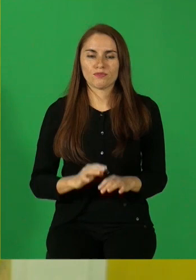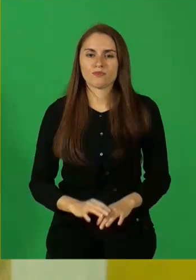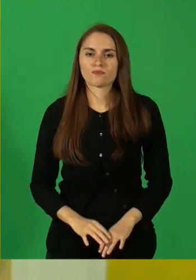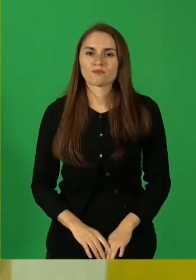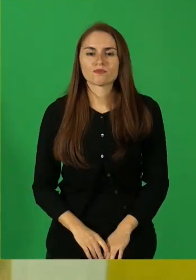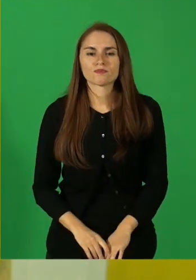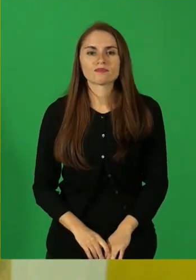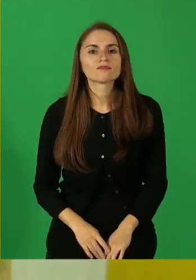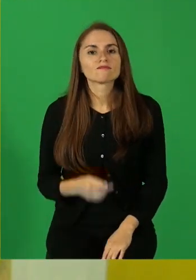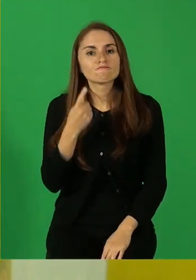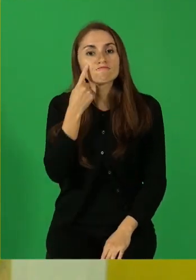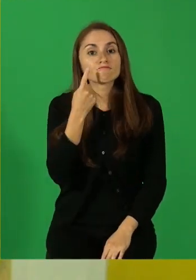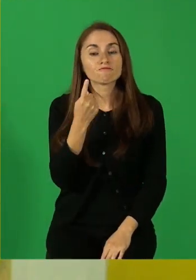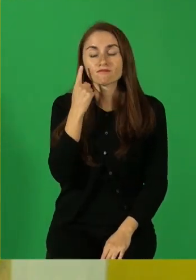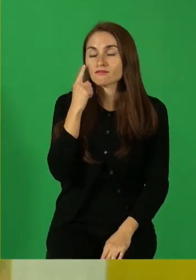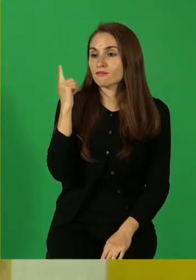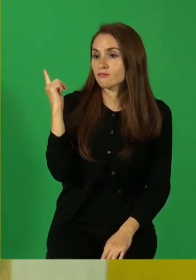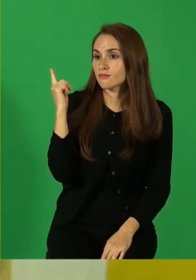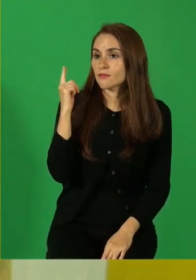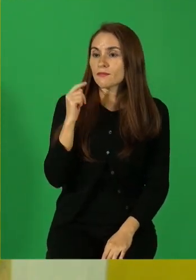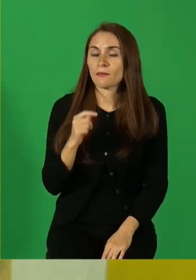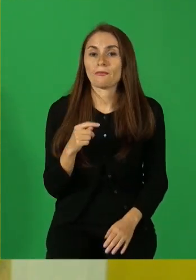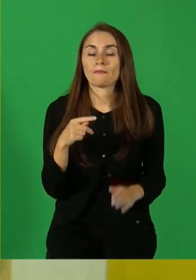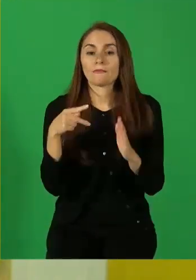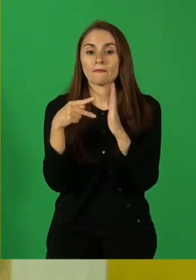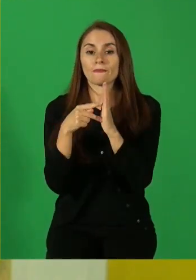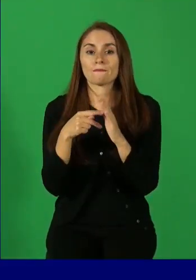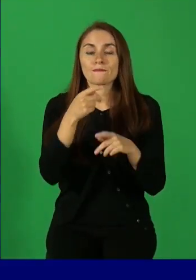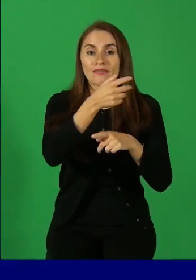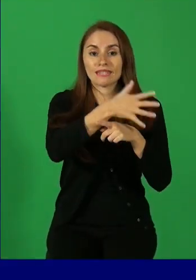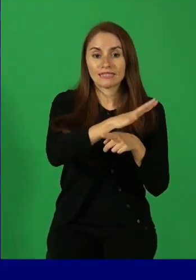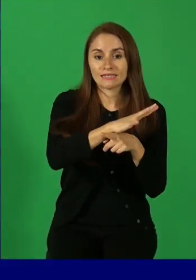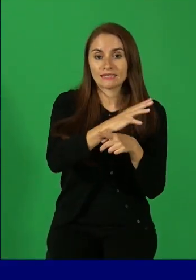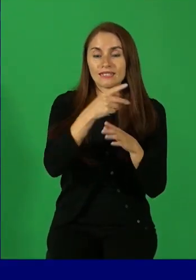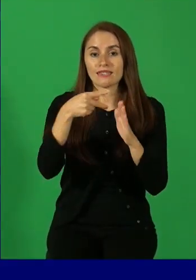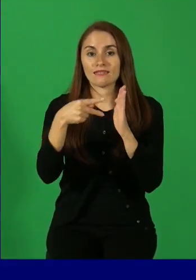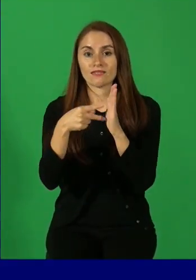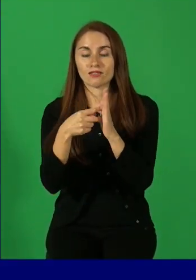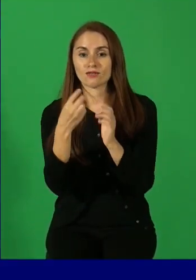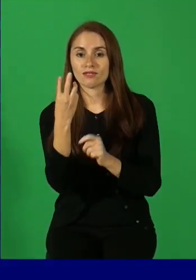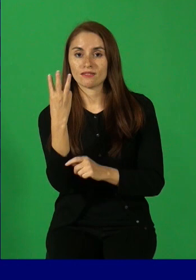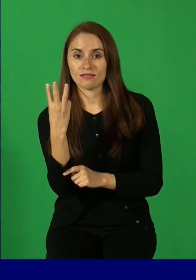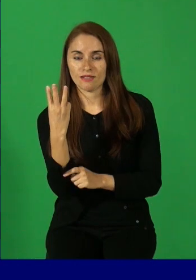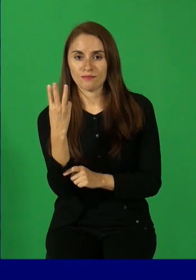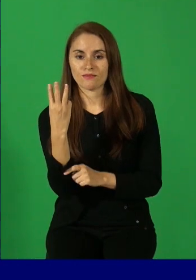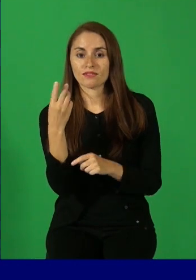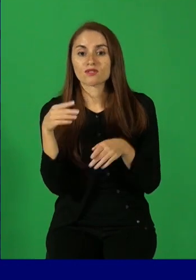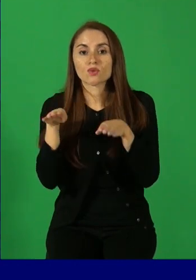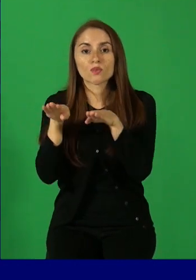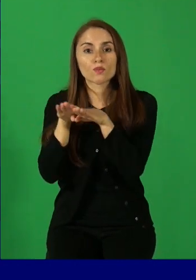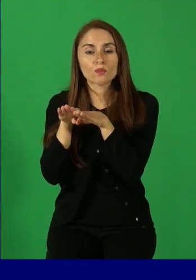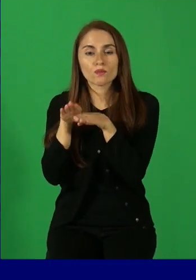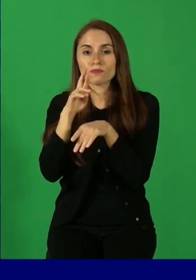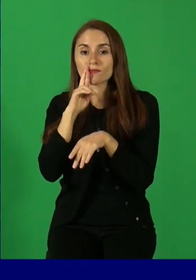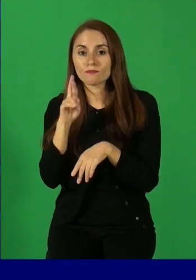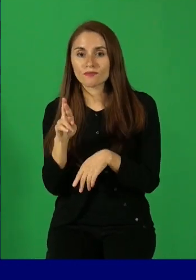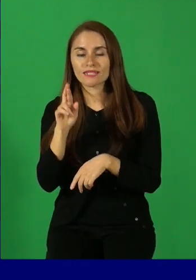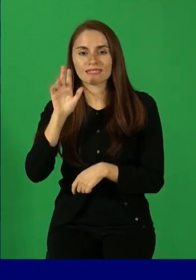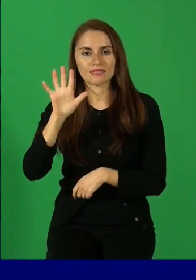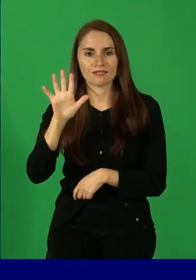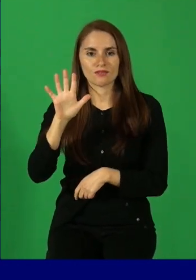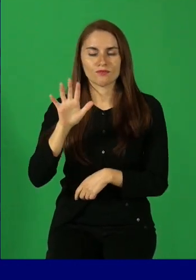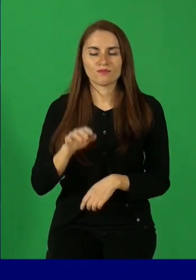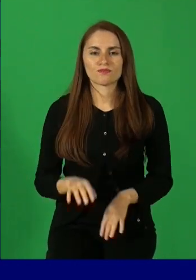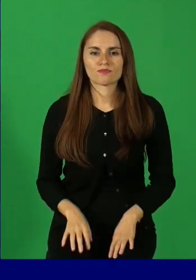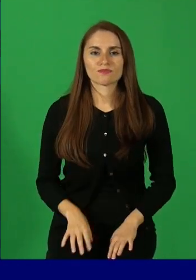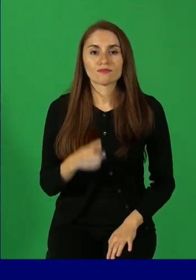presentar. Veamos acá, tenemos la división 15 dividido en 3. Eso es igual a 5. Veamos